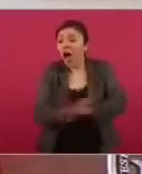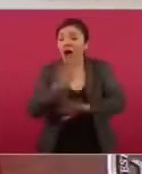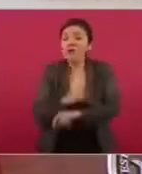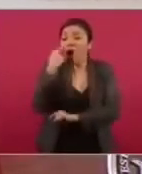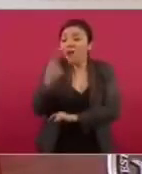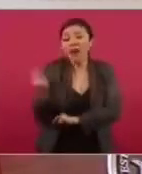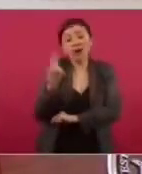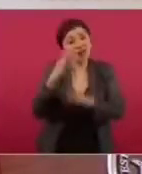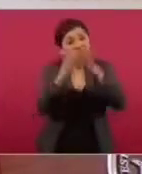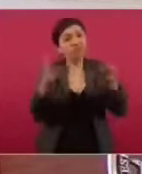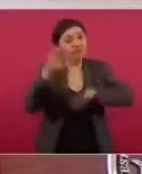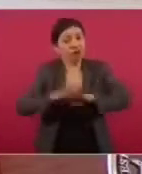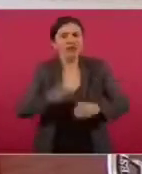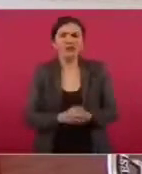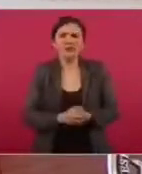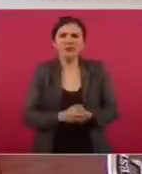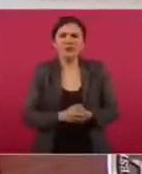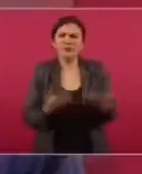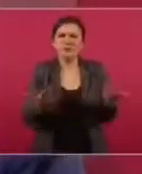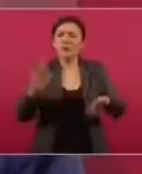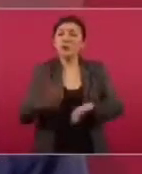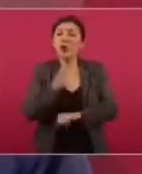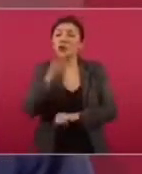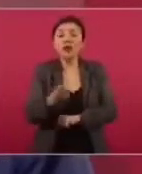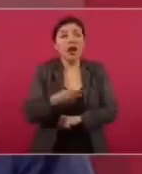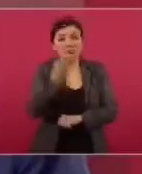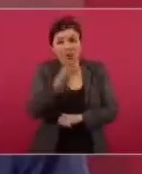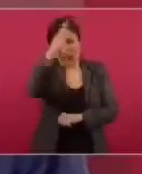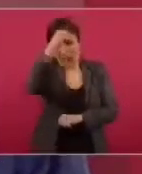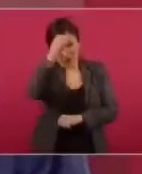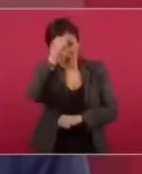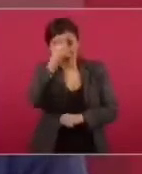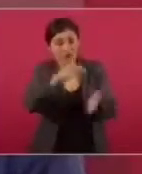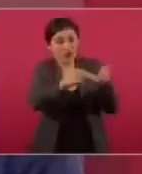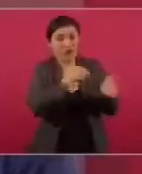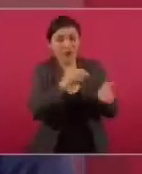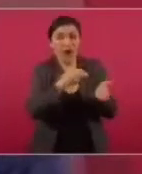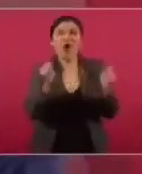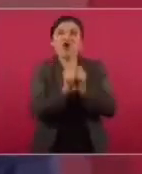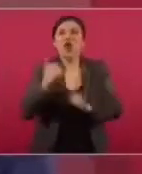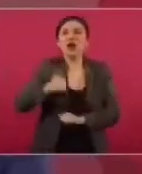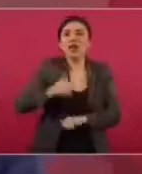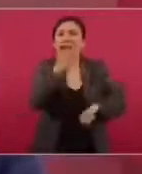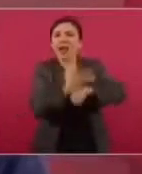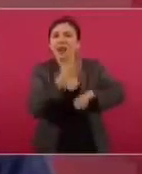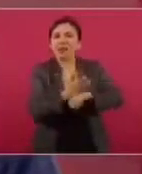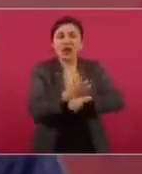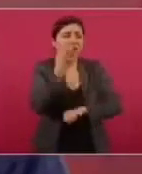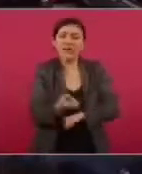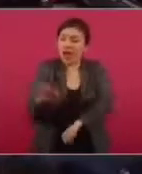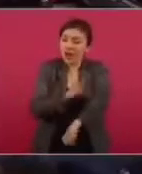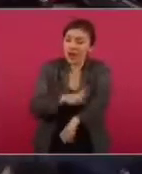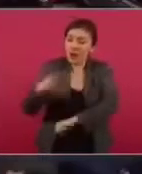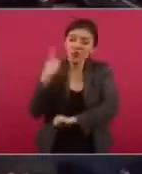porque supuestamente afecta el tratado que tenemos con Canadá y con Estados Unidos.